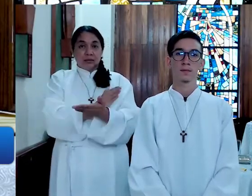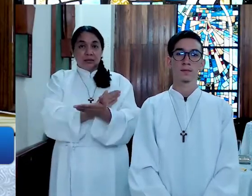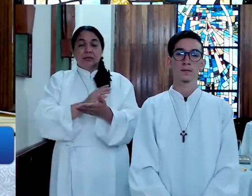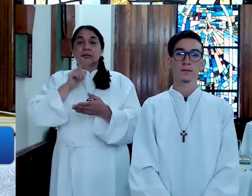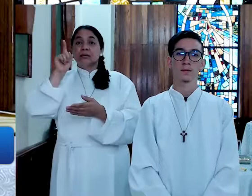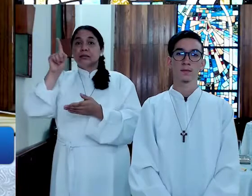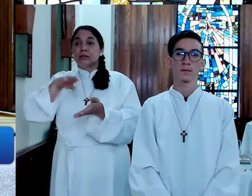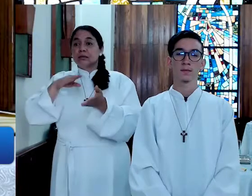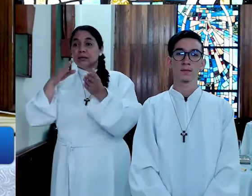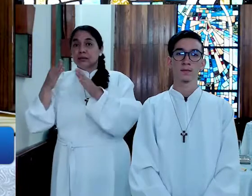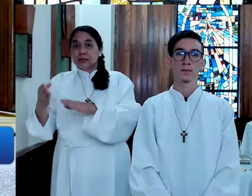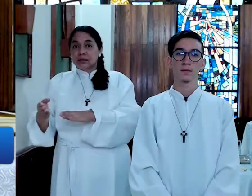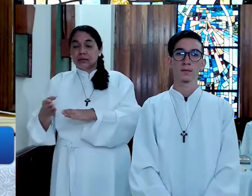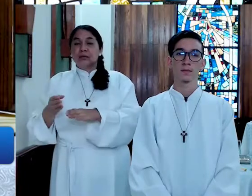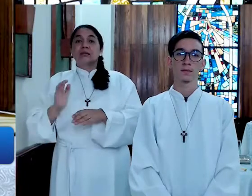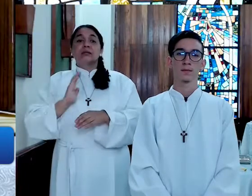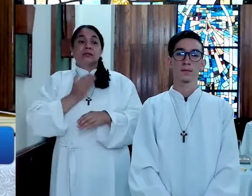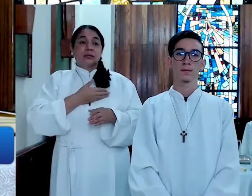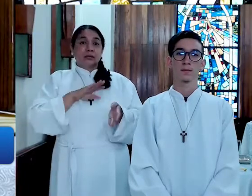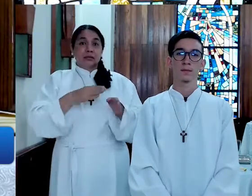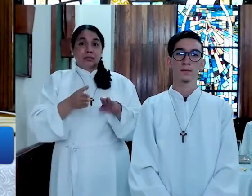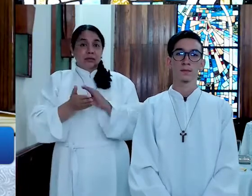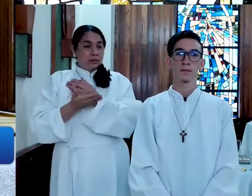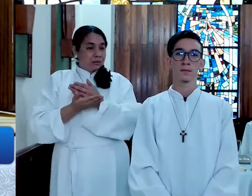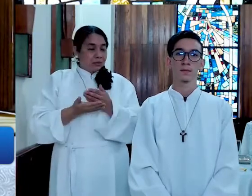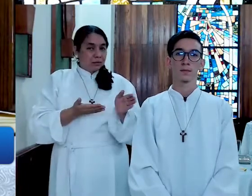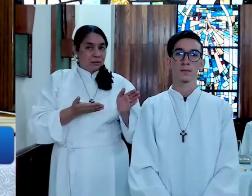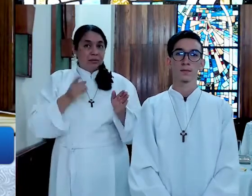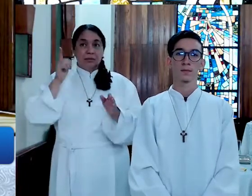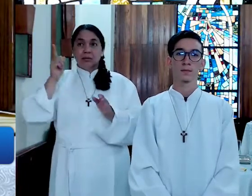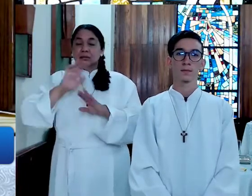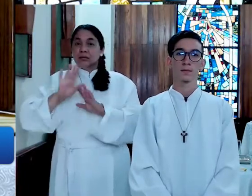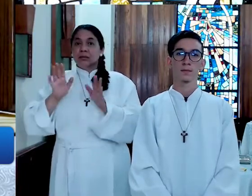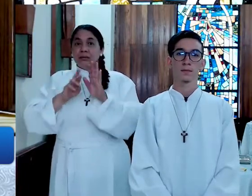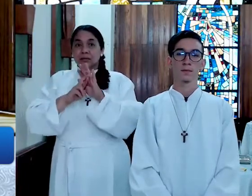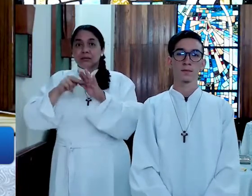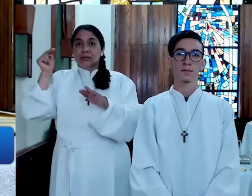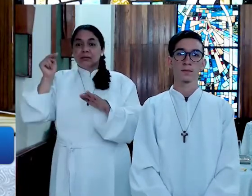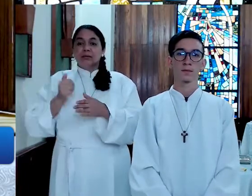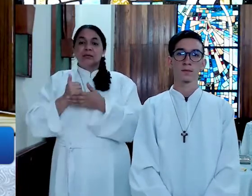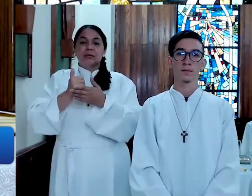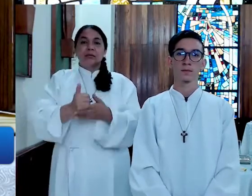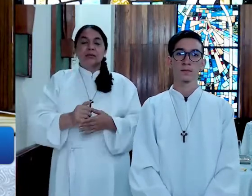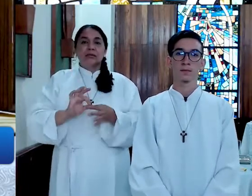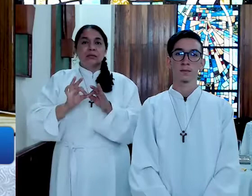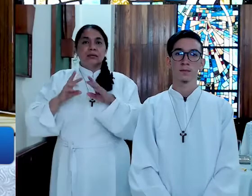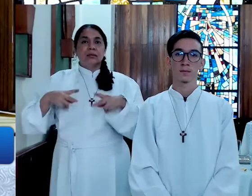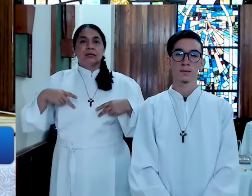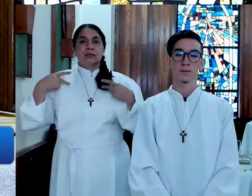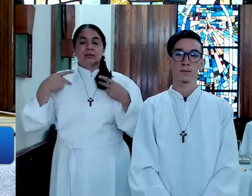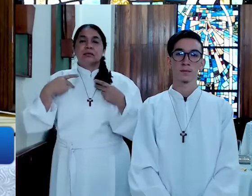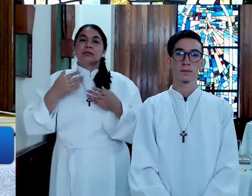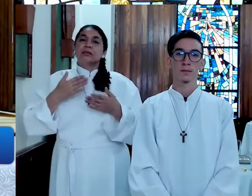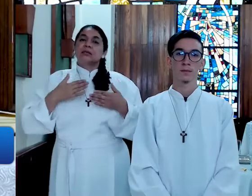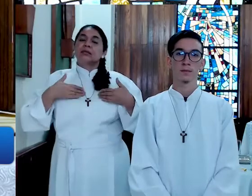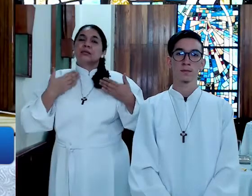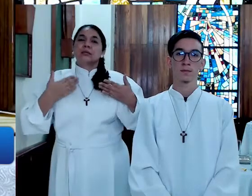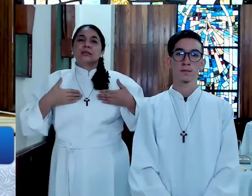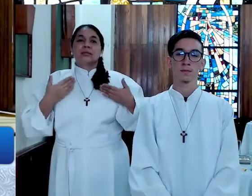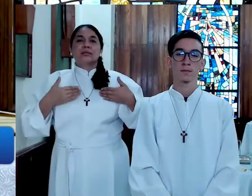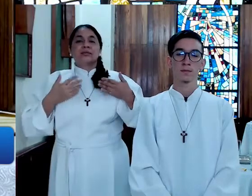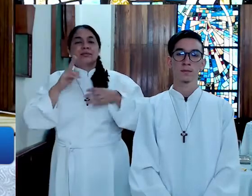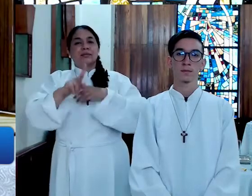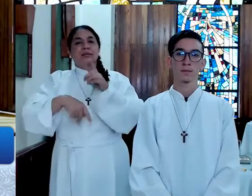muerte y resucitando restauró la vida. Por eso con esta efusión de gozo pascual, el mundo entero